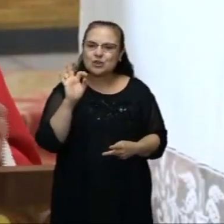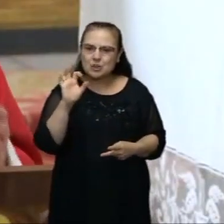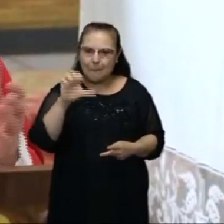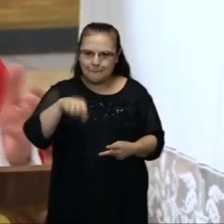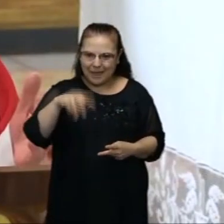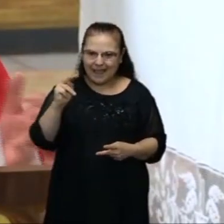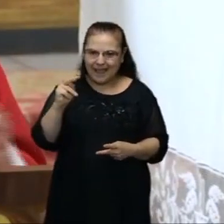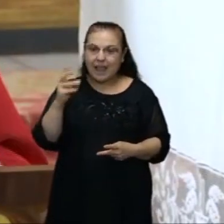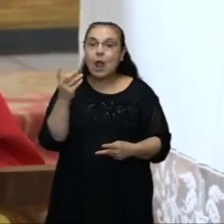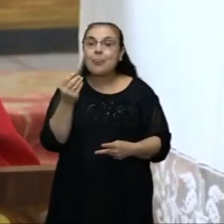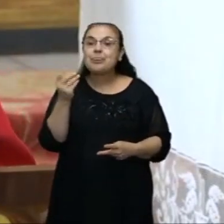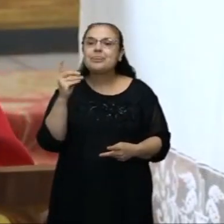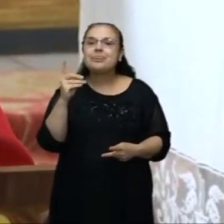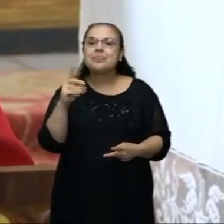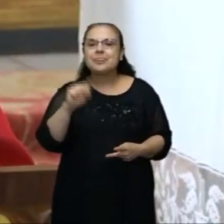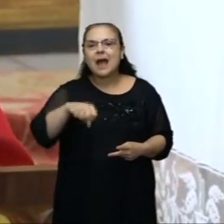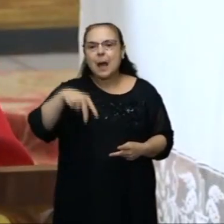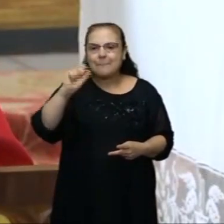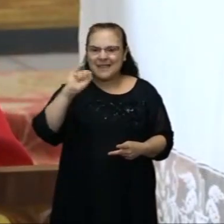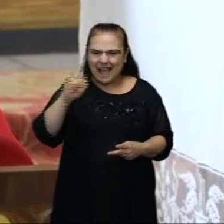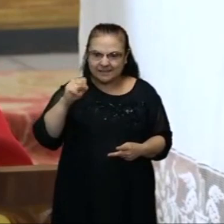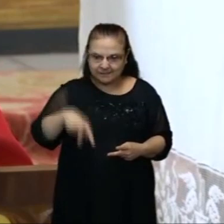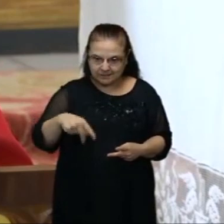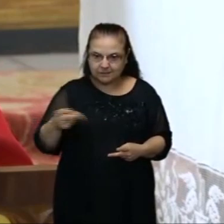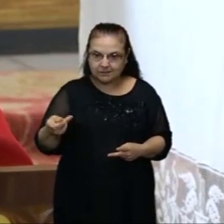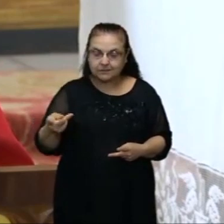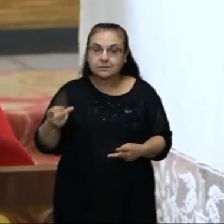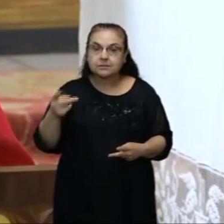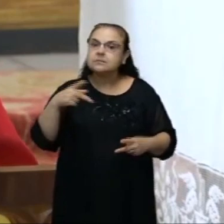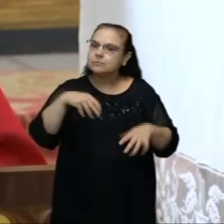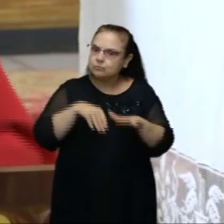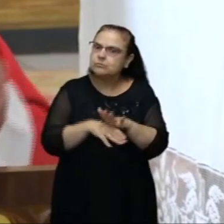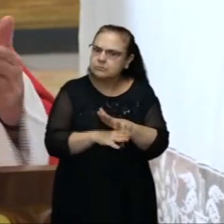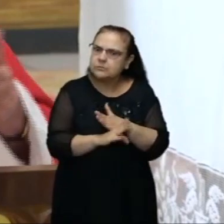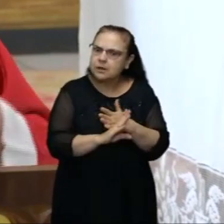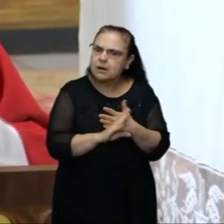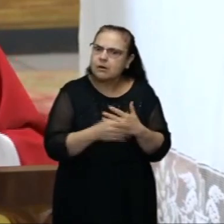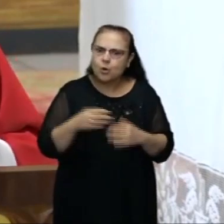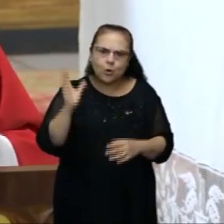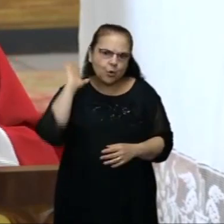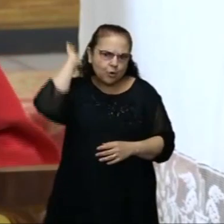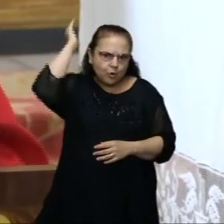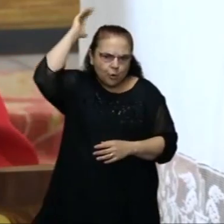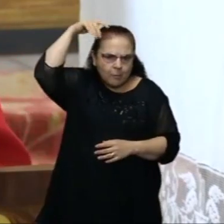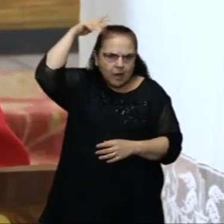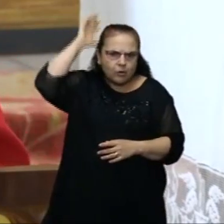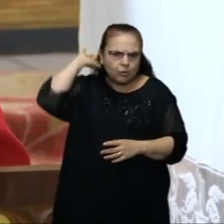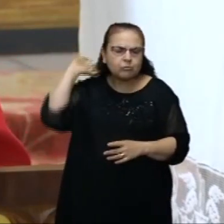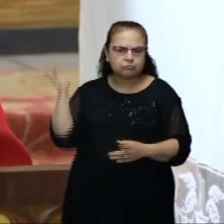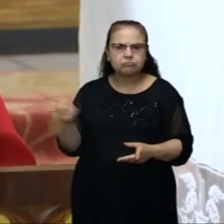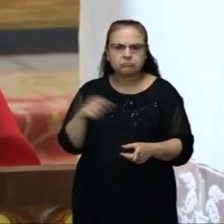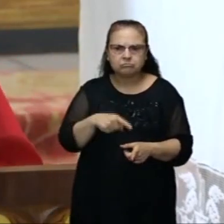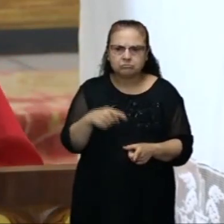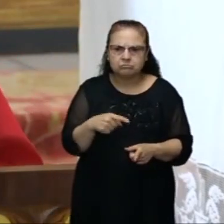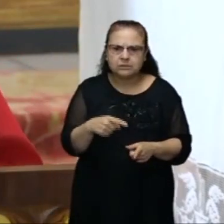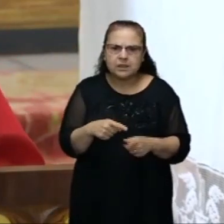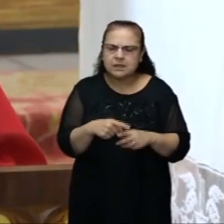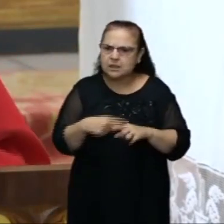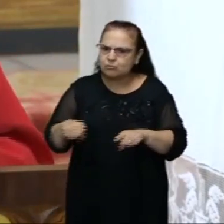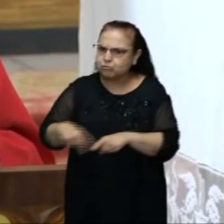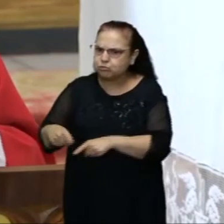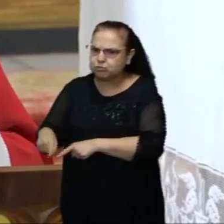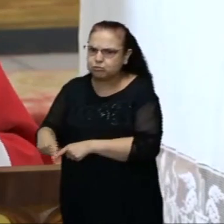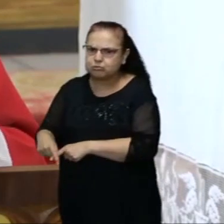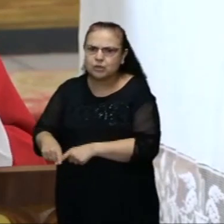se introdujeron incluso en el canon romano, cuando se hace la enumeración de distintos